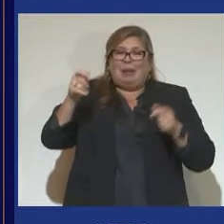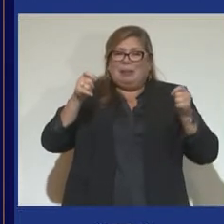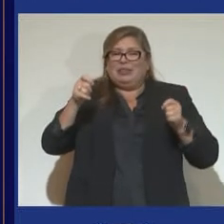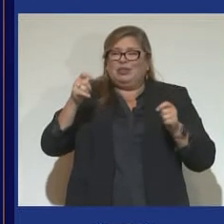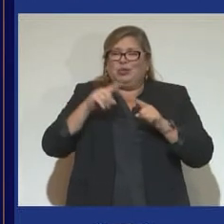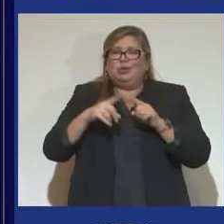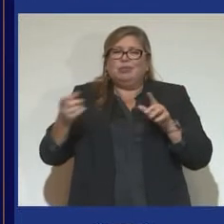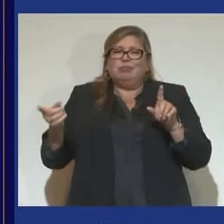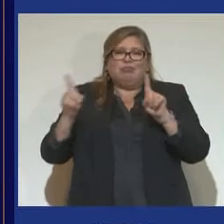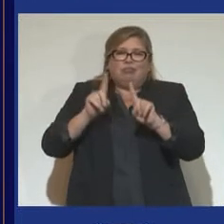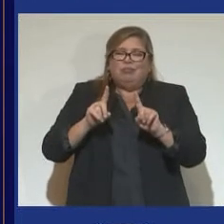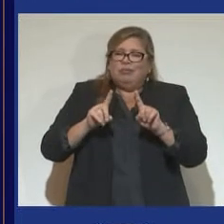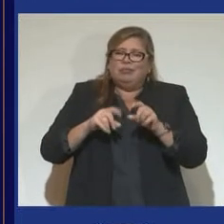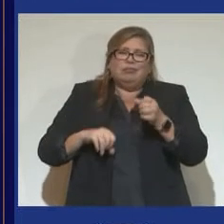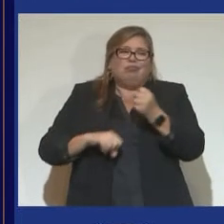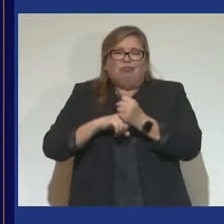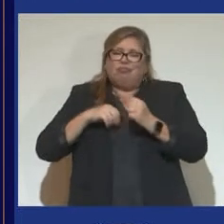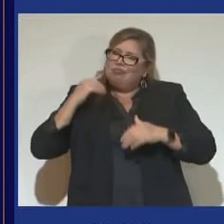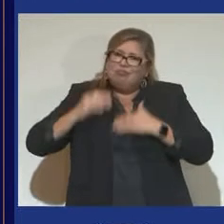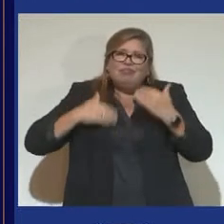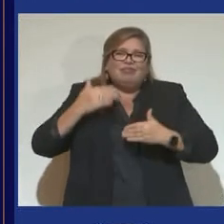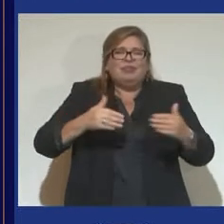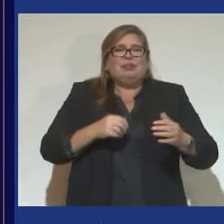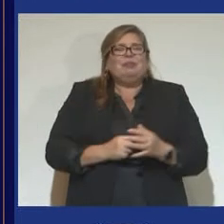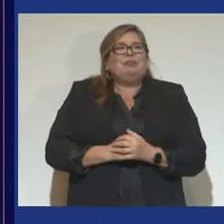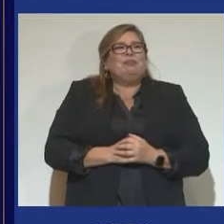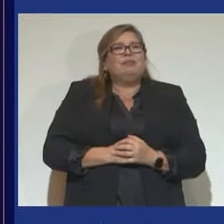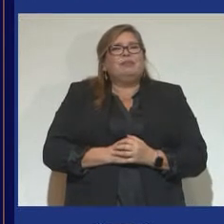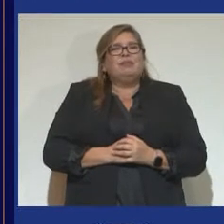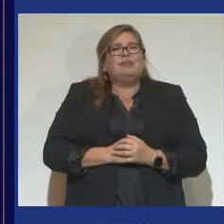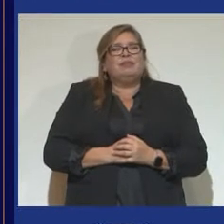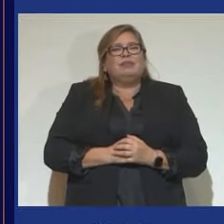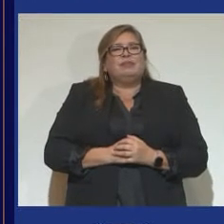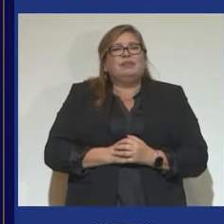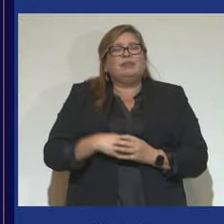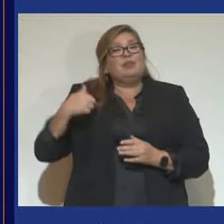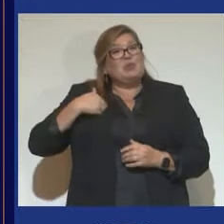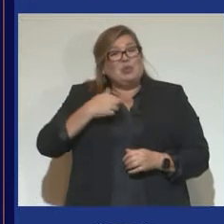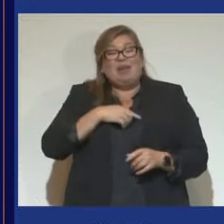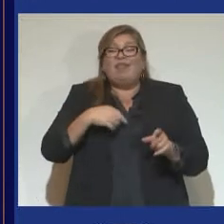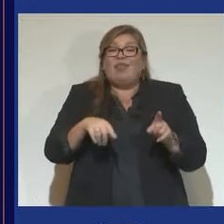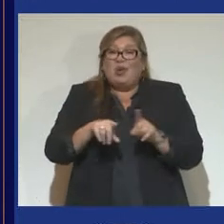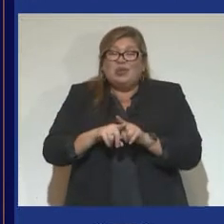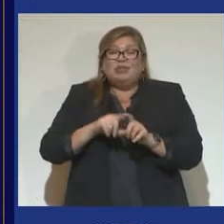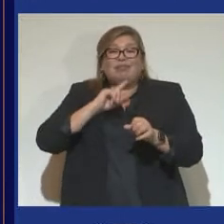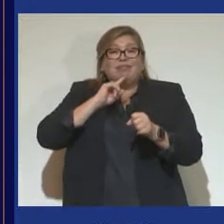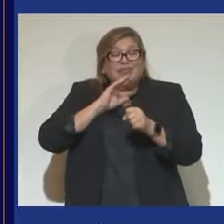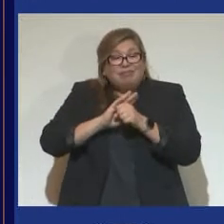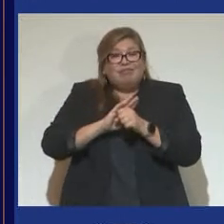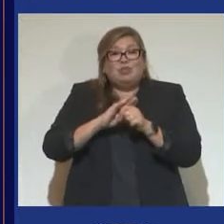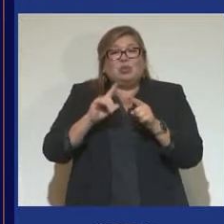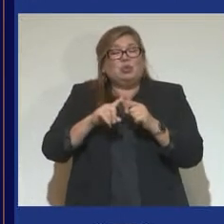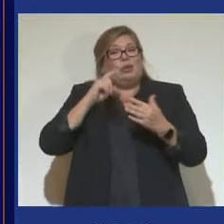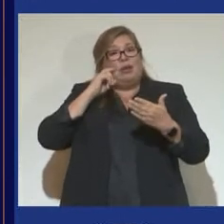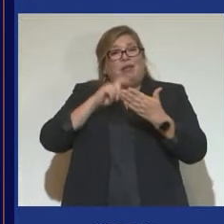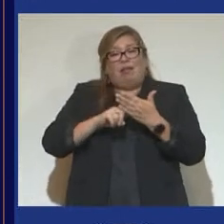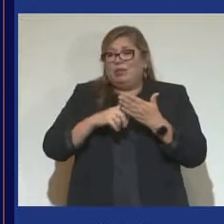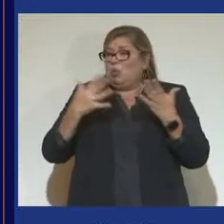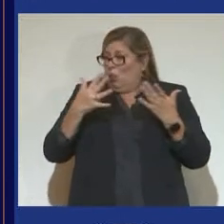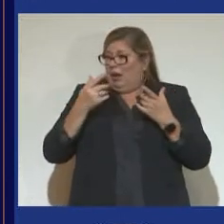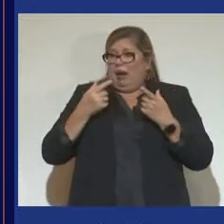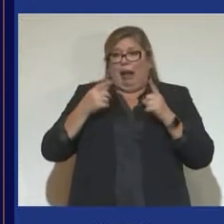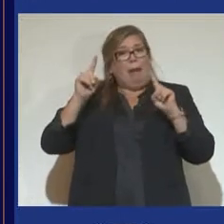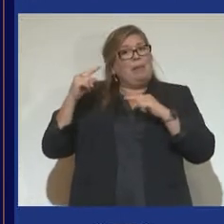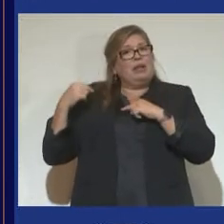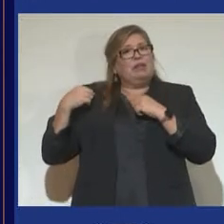bain que está pronta a empezar y estamos muy ansiosos de que empiece para colaborar con ellos estamos comprometidos a la causa de reconocer qué